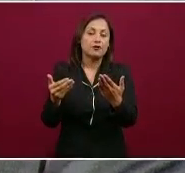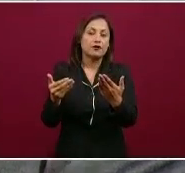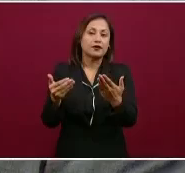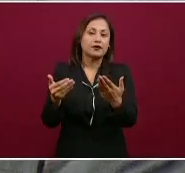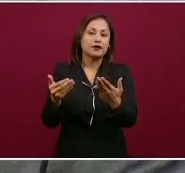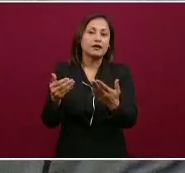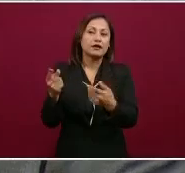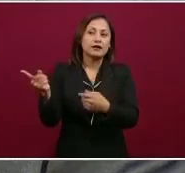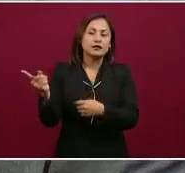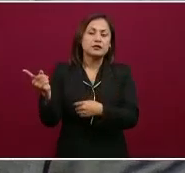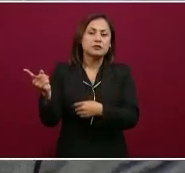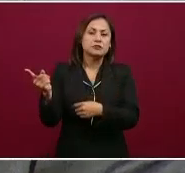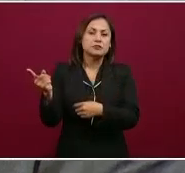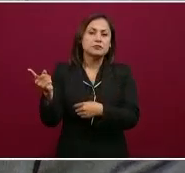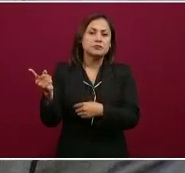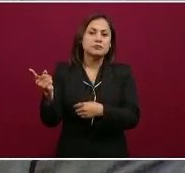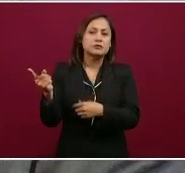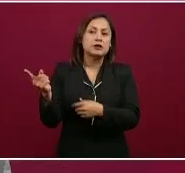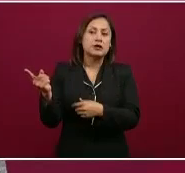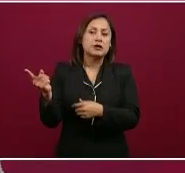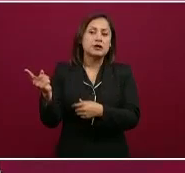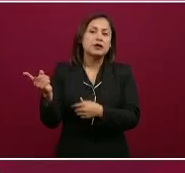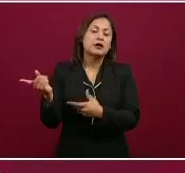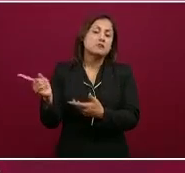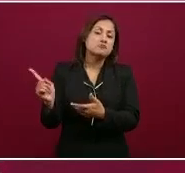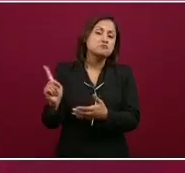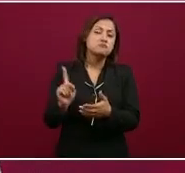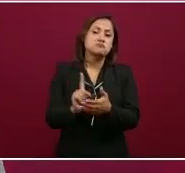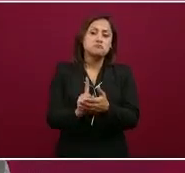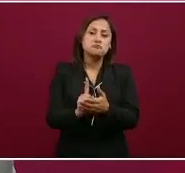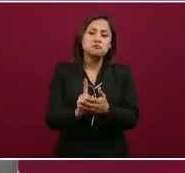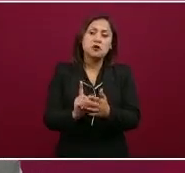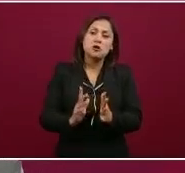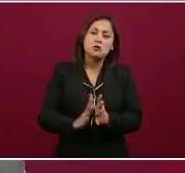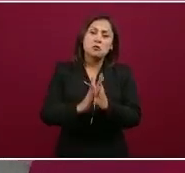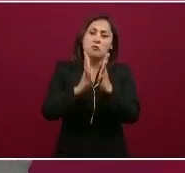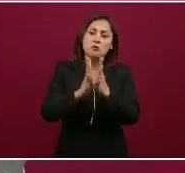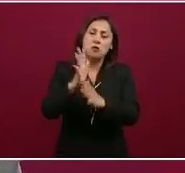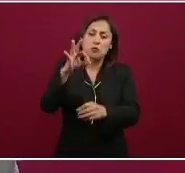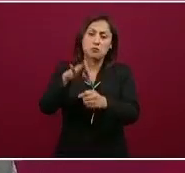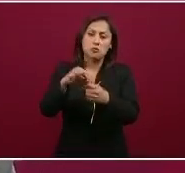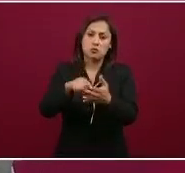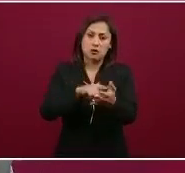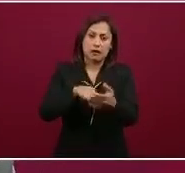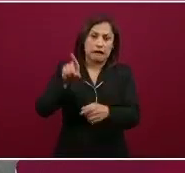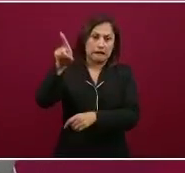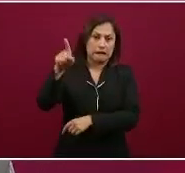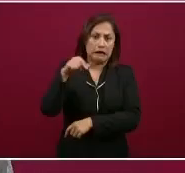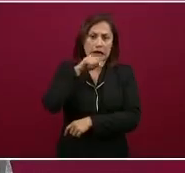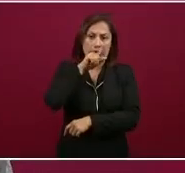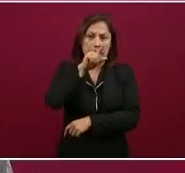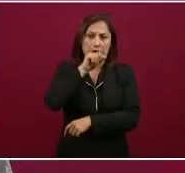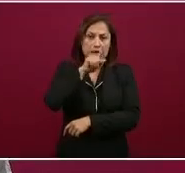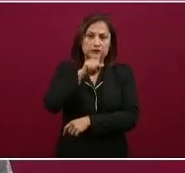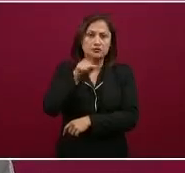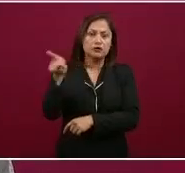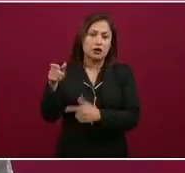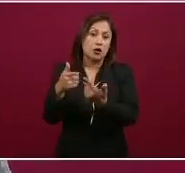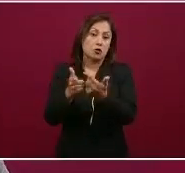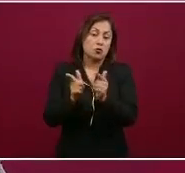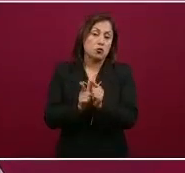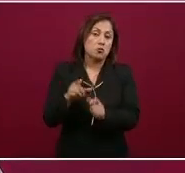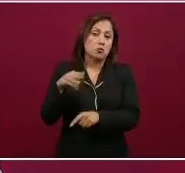pues el proceso, tiene que participar en el proceso de elección de Jalisco, pues ya se intensifican,